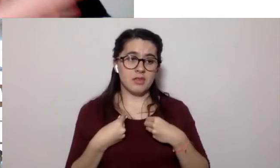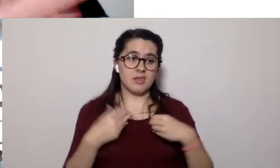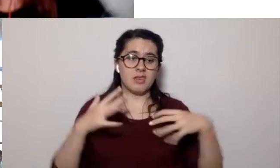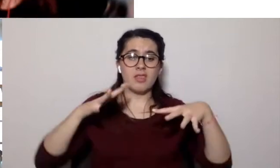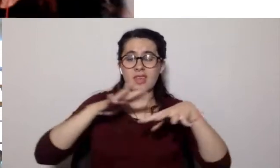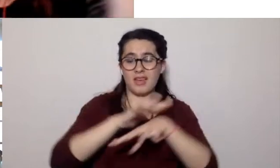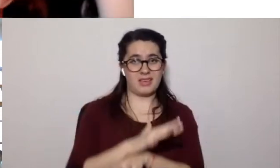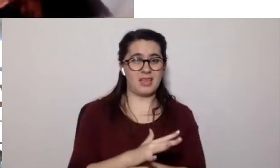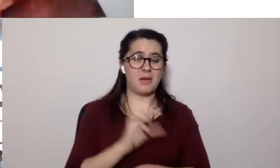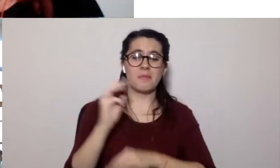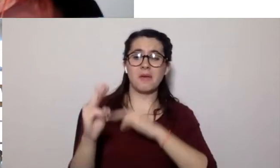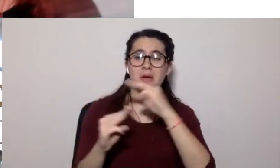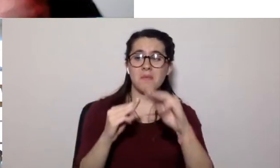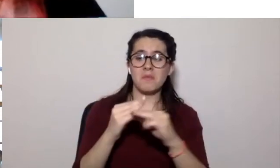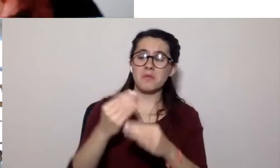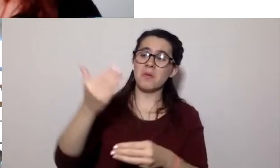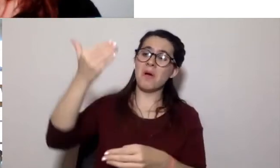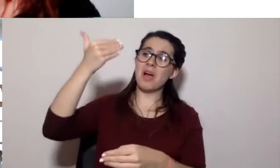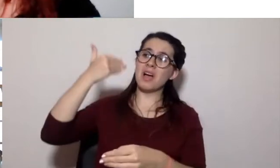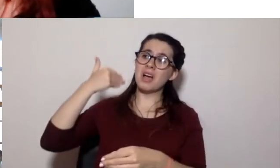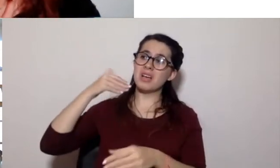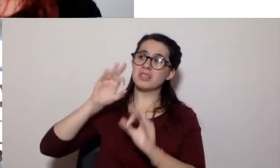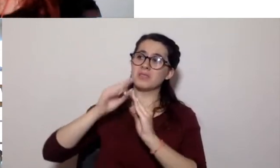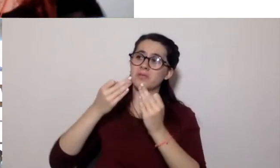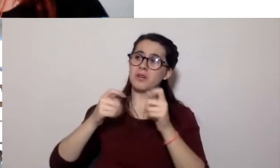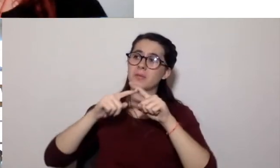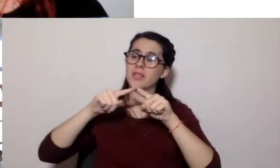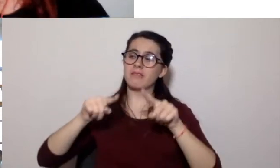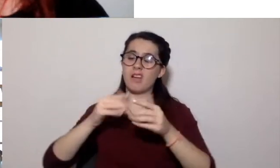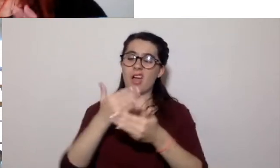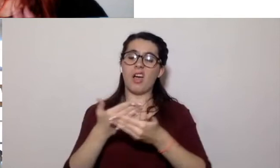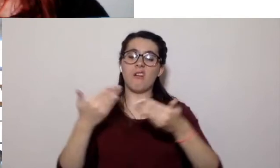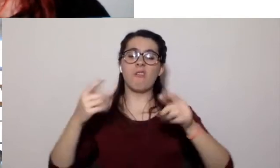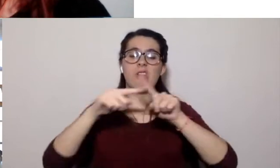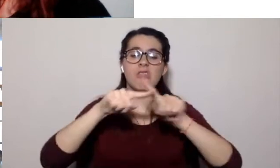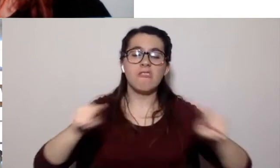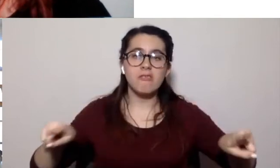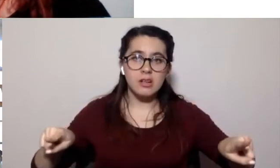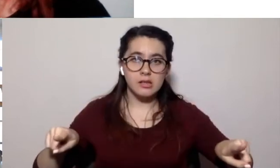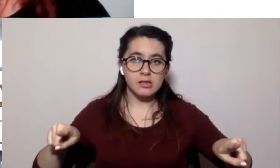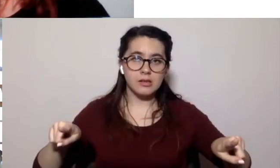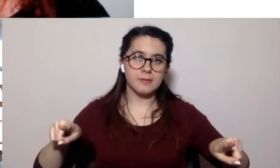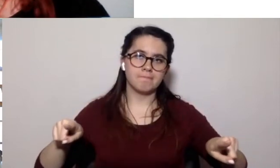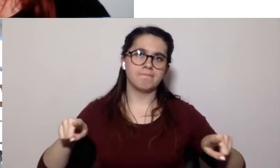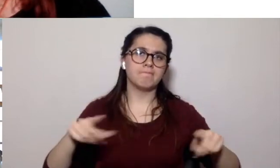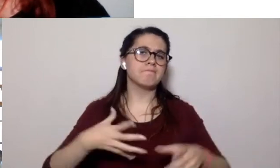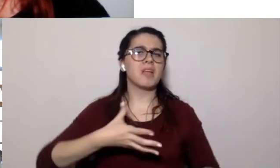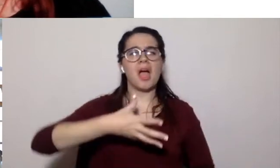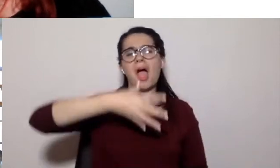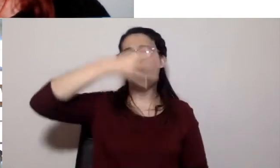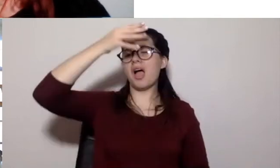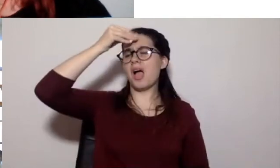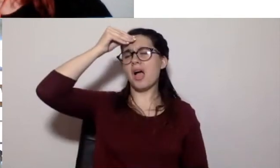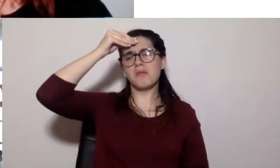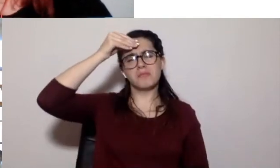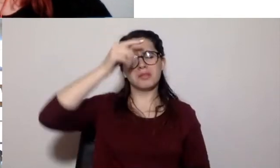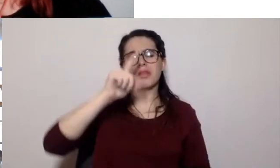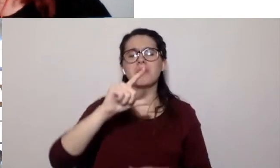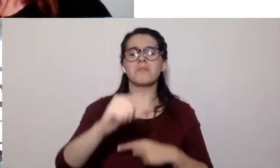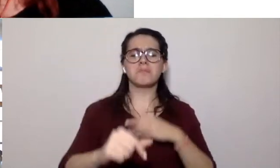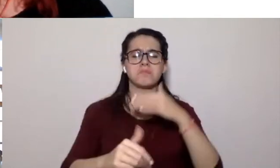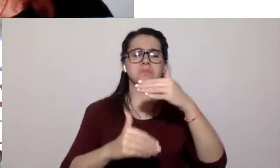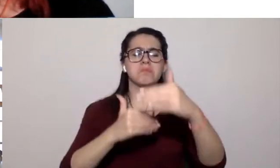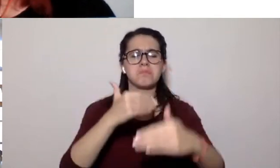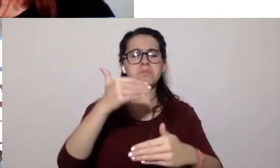mundo era, pero ahora ya no va a volver a ser el que fue. No. Y vamos aprendiendo, todos han tenido que ir,